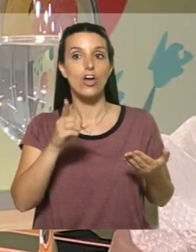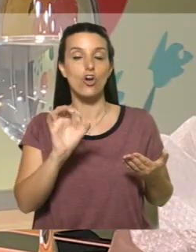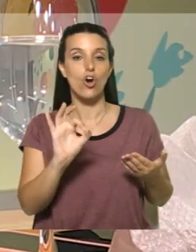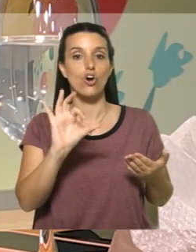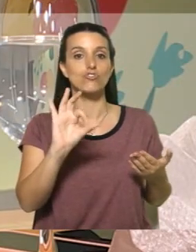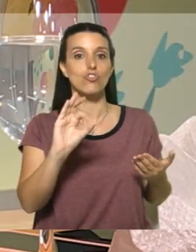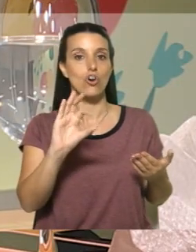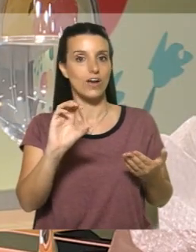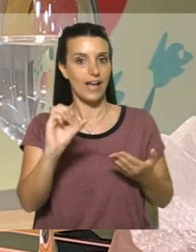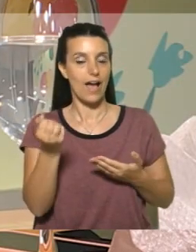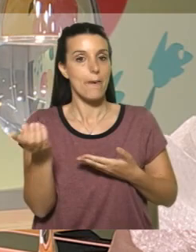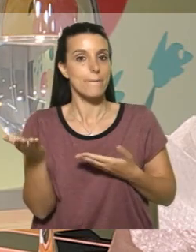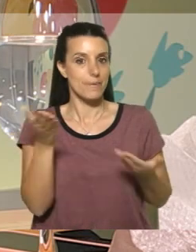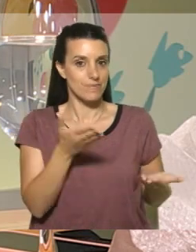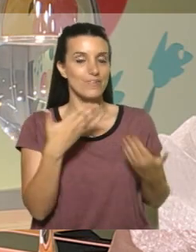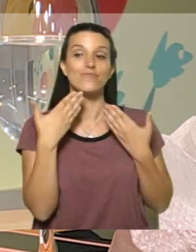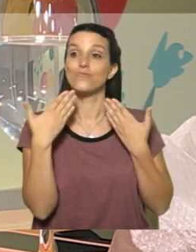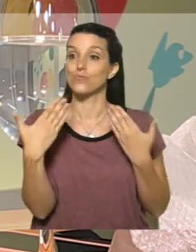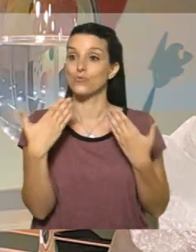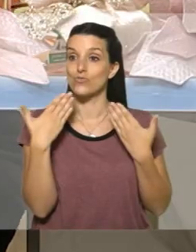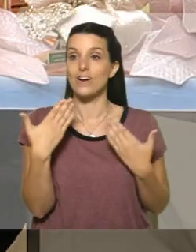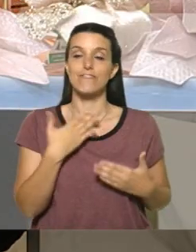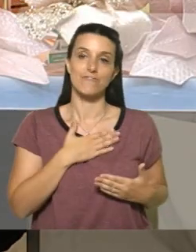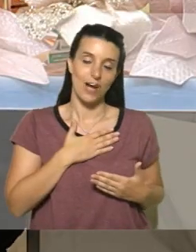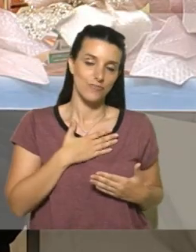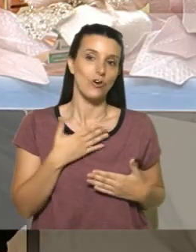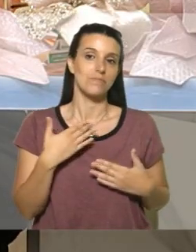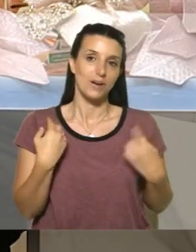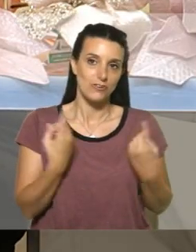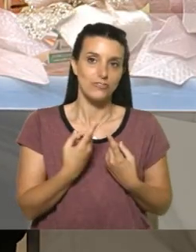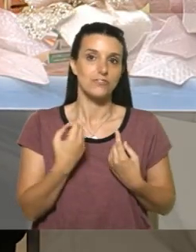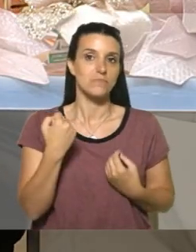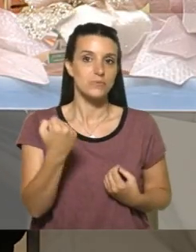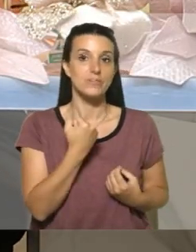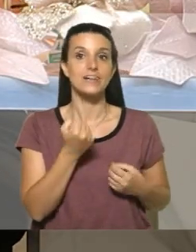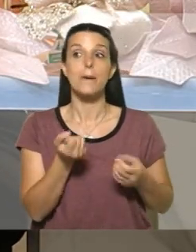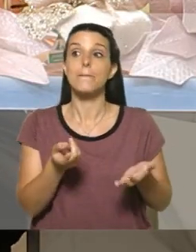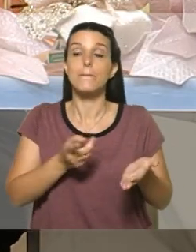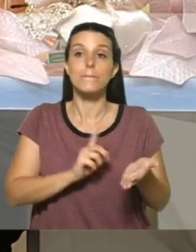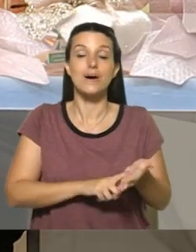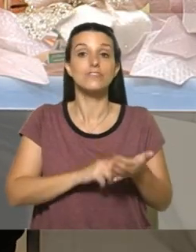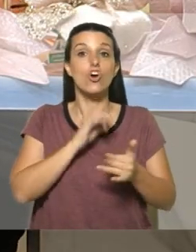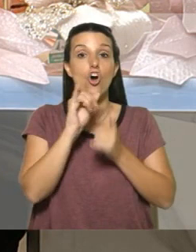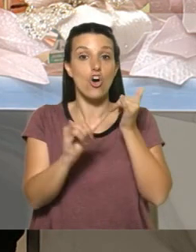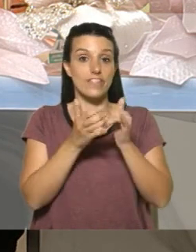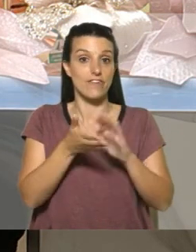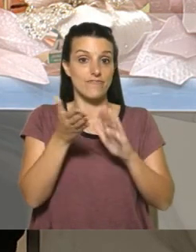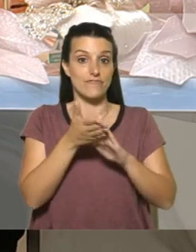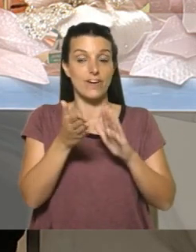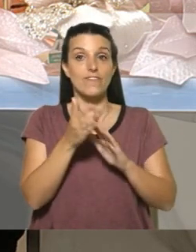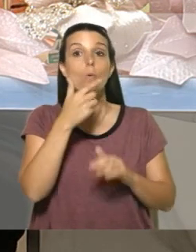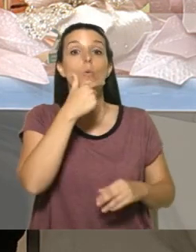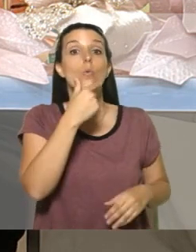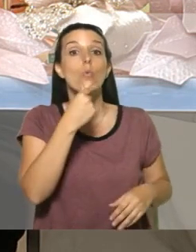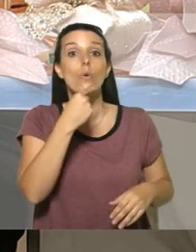Diego, bienvenido. Muchas gracias por la invitación. Por favor, el gusto es todo nuestro que nos estés acompañando. Además, para contarnos lo que va a estar pasando el próximo